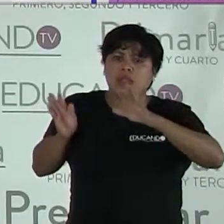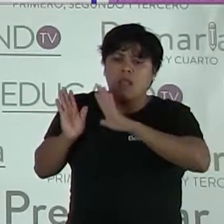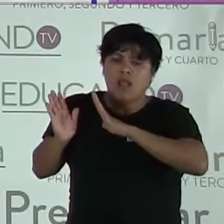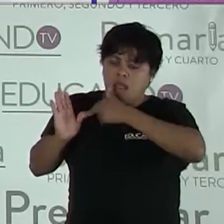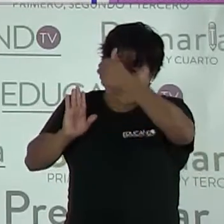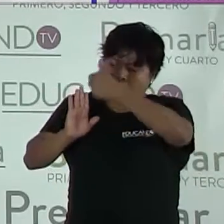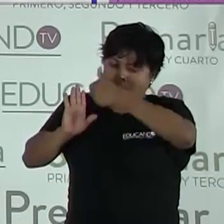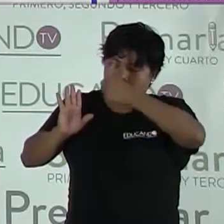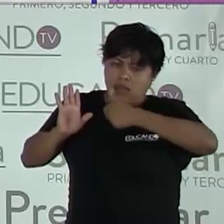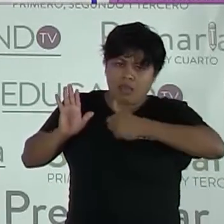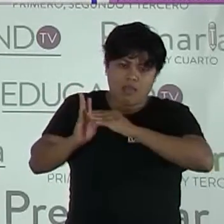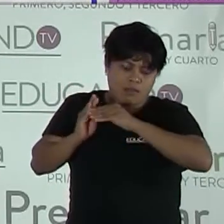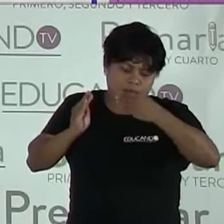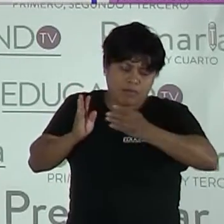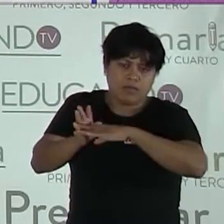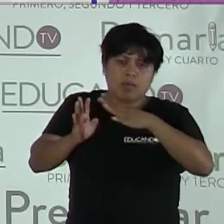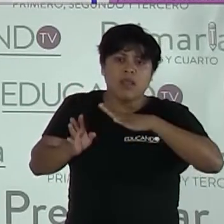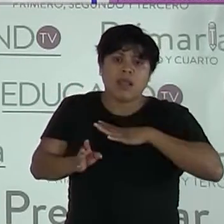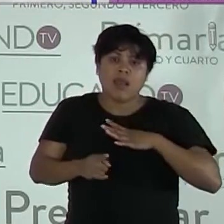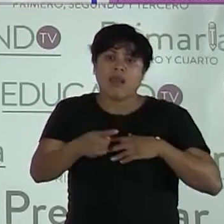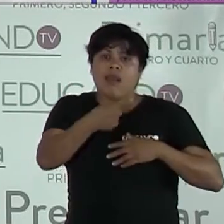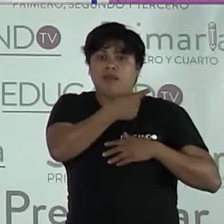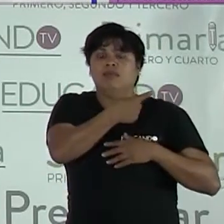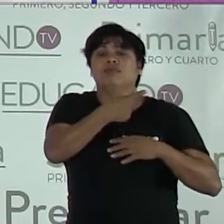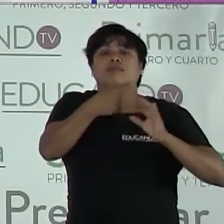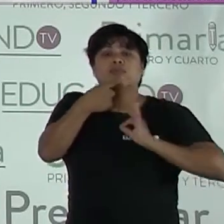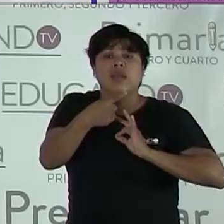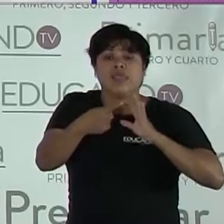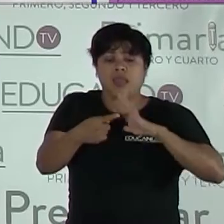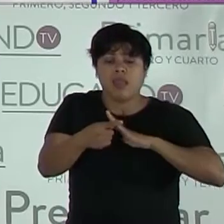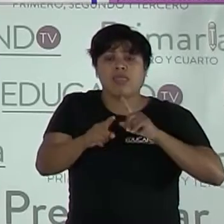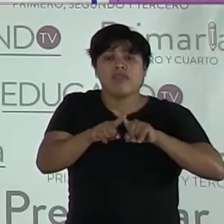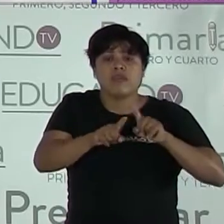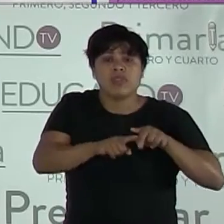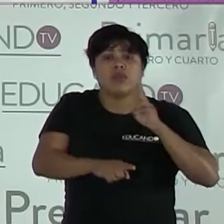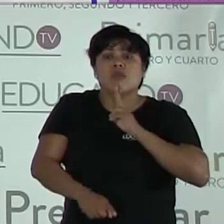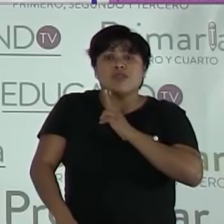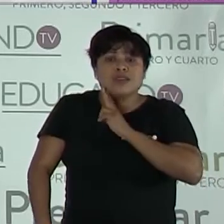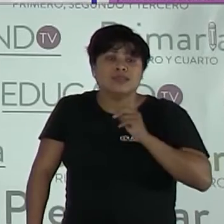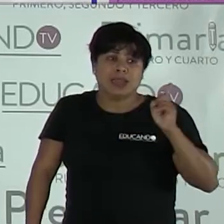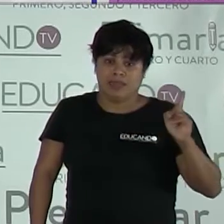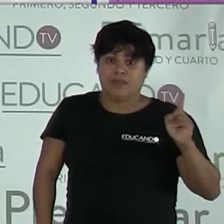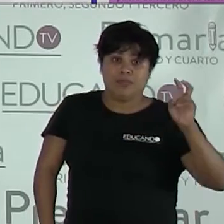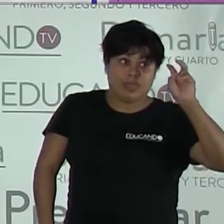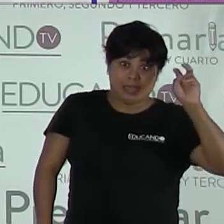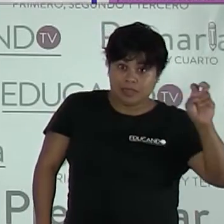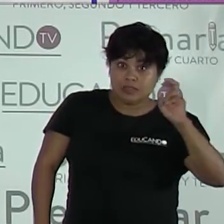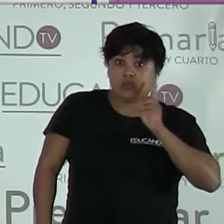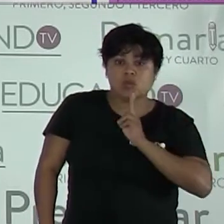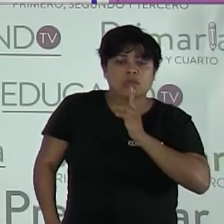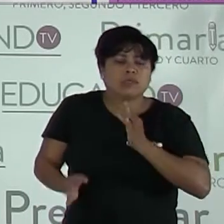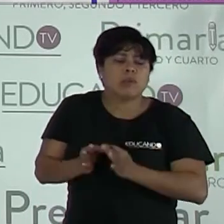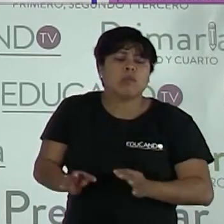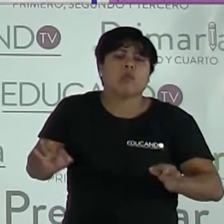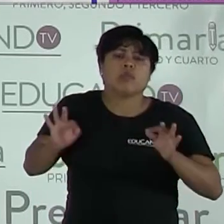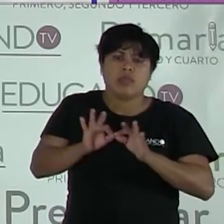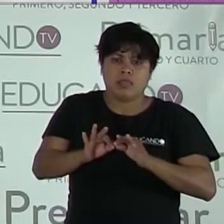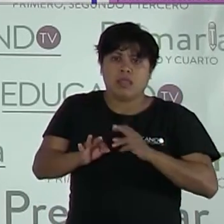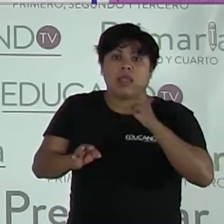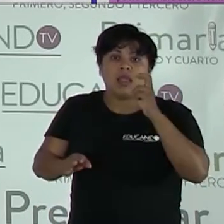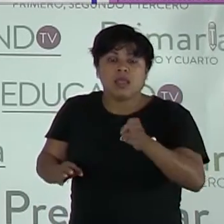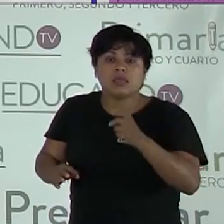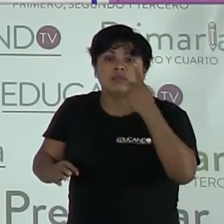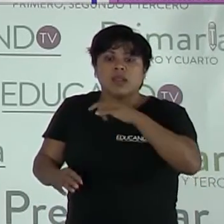cada una de las partes de nuestro periódico vamos a encontrar la noticia. Y esta noticia es muy importante aclarar que